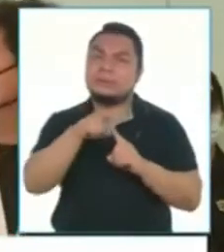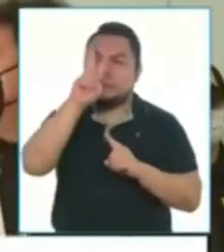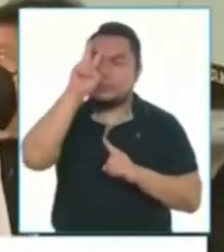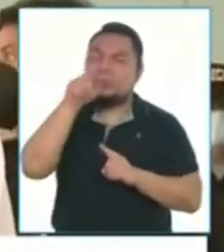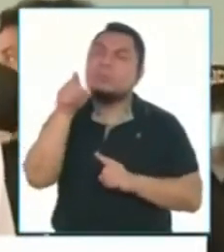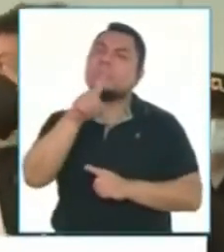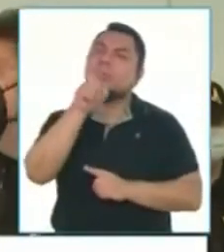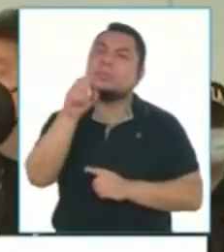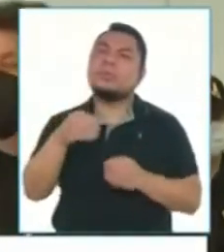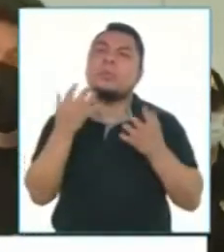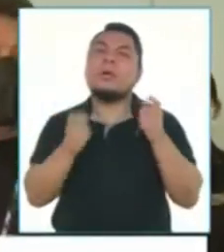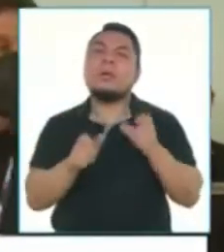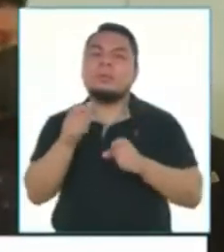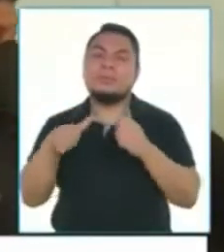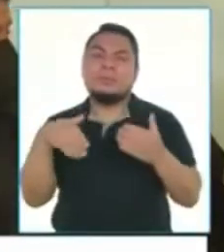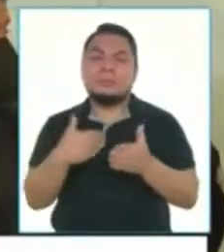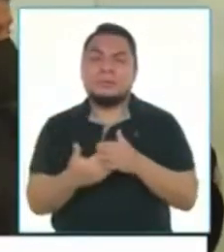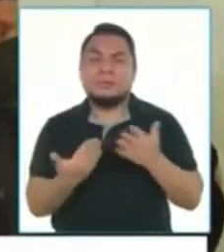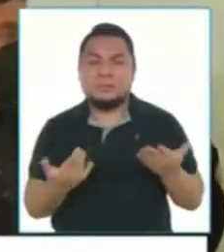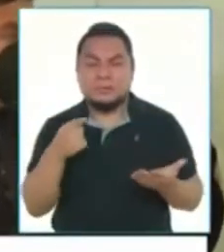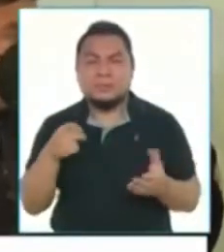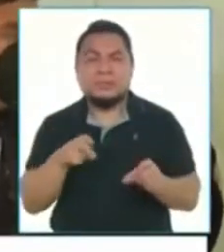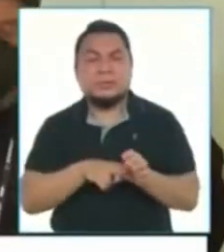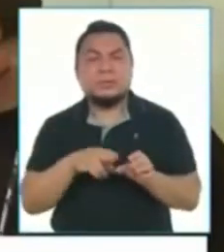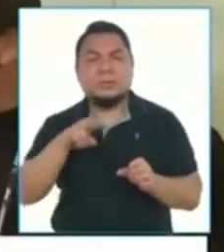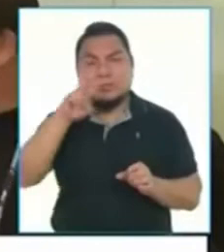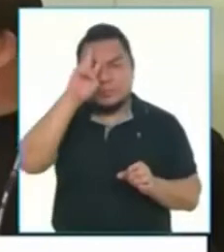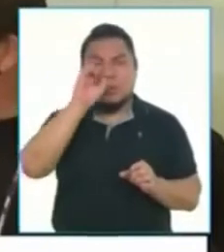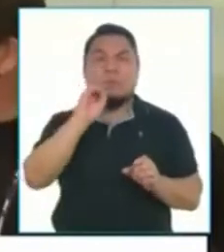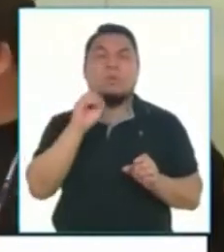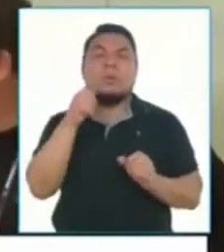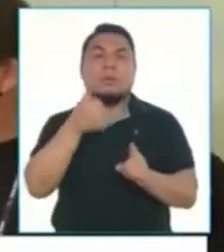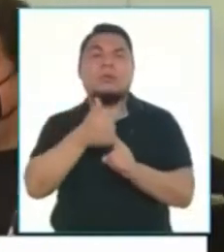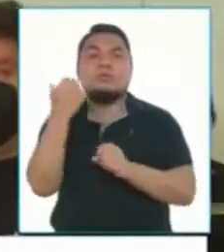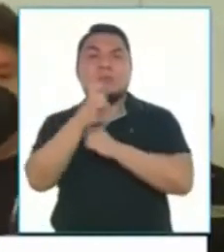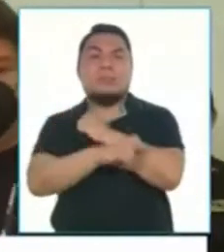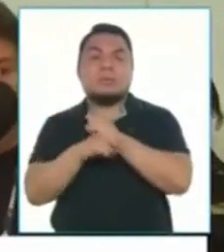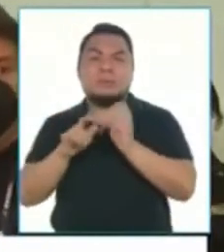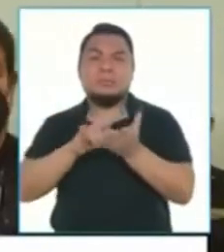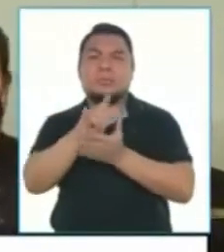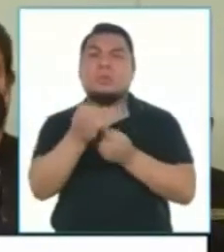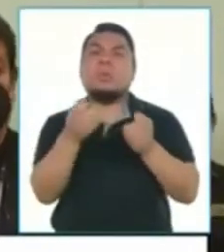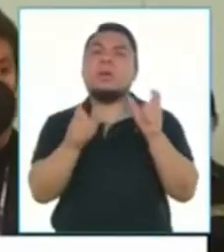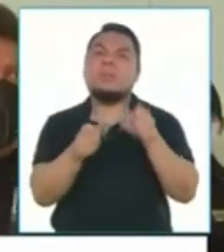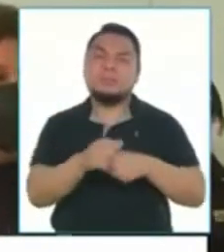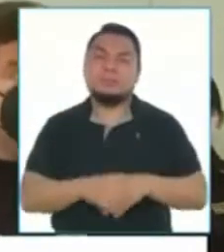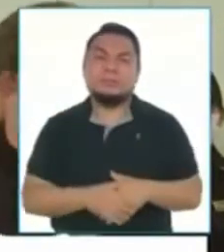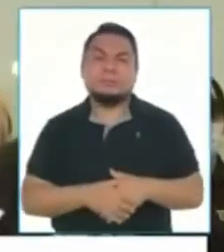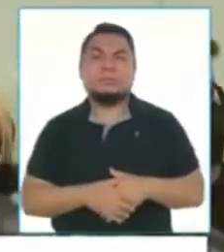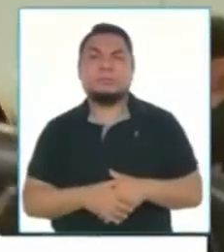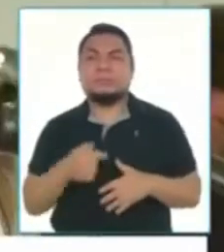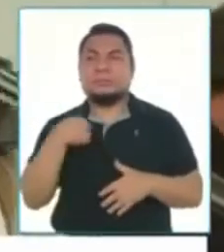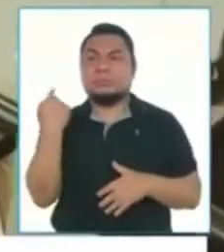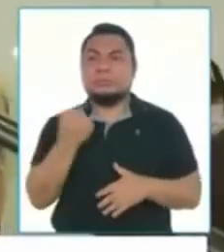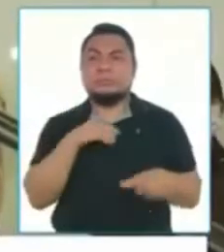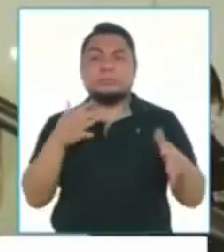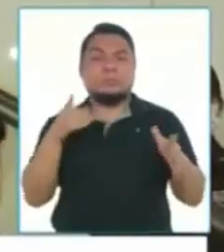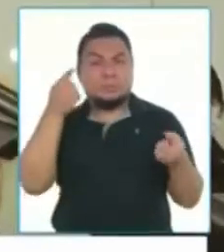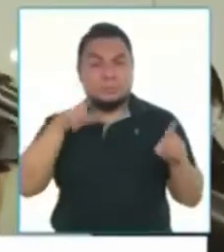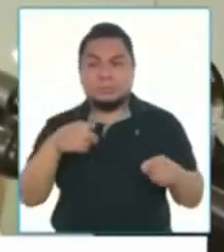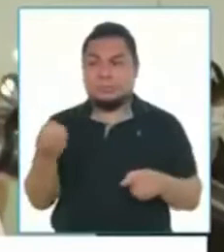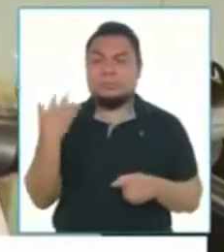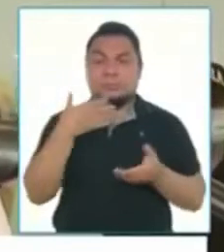estimación de pasajeros que lleguen, tanto vuelos internacionales como nacionales? Mira, nosotros, por ejemplo, estamos, de acuerdo a lo que